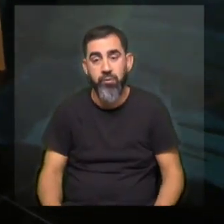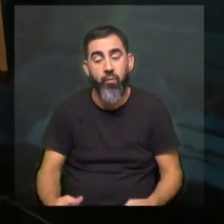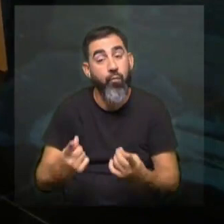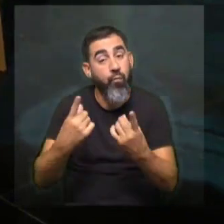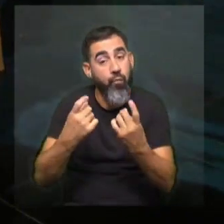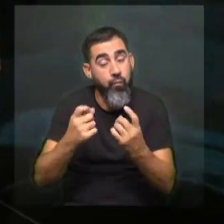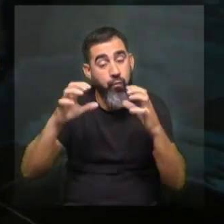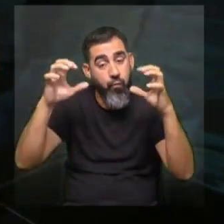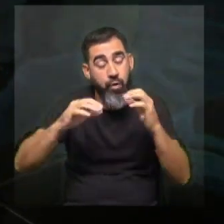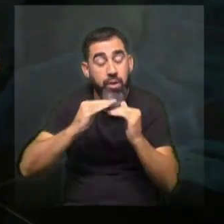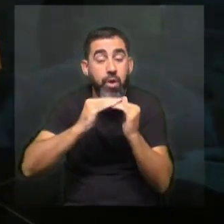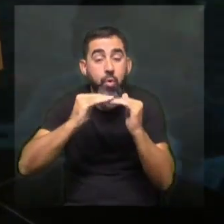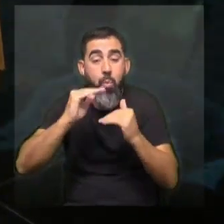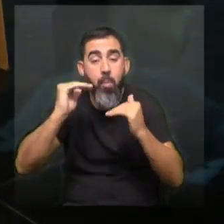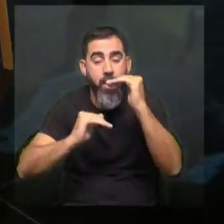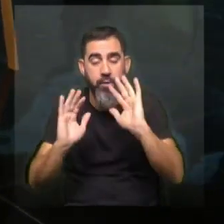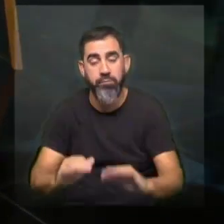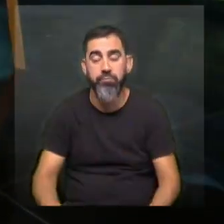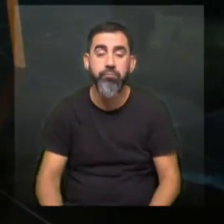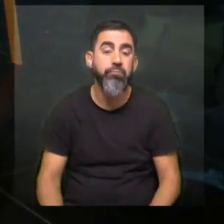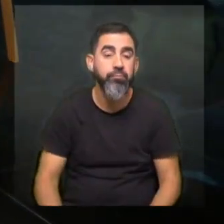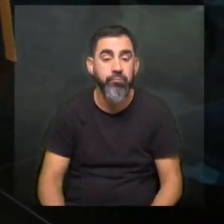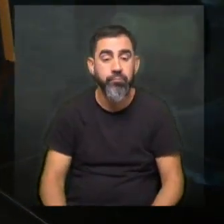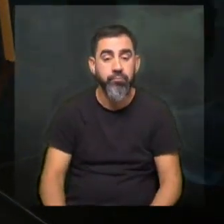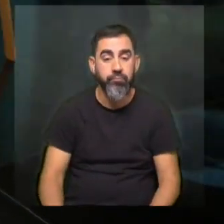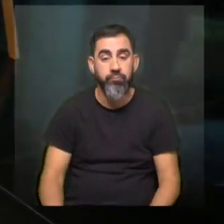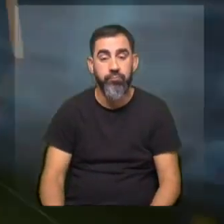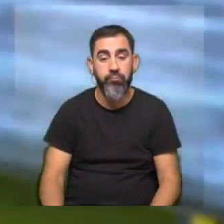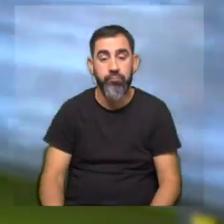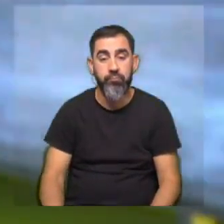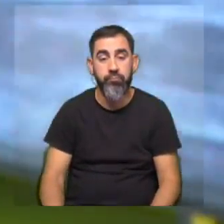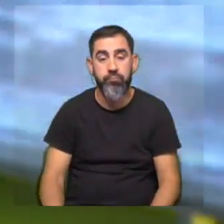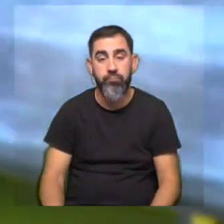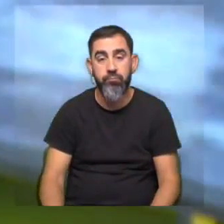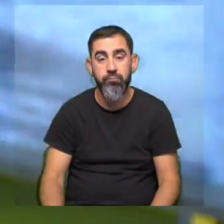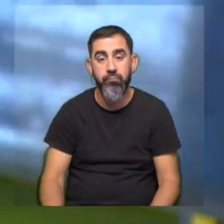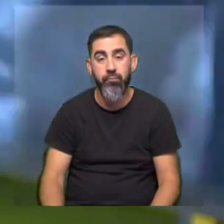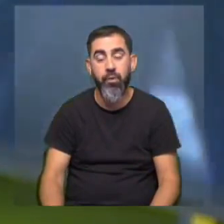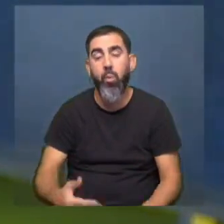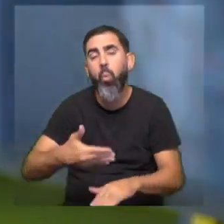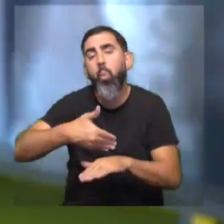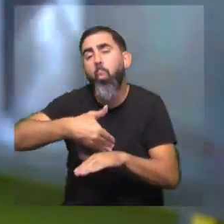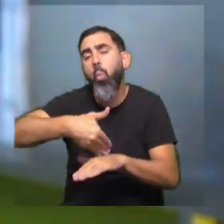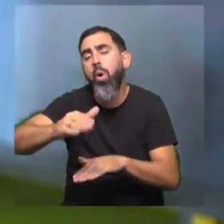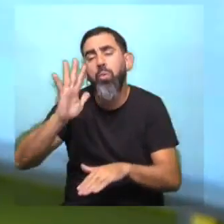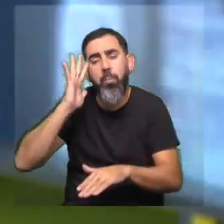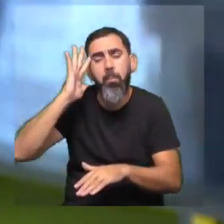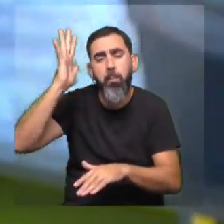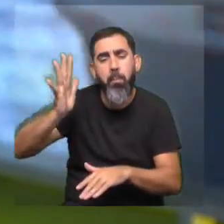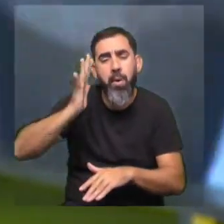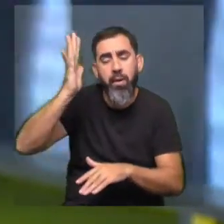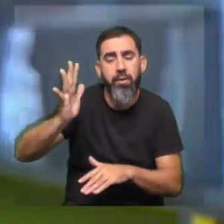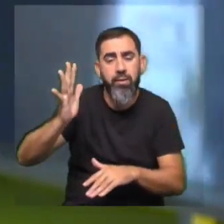de lo normal de lo que tendría que llover para esa época del año. Y termino con la pregunta con la que empecé. ¿Cuándo estiman ustedes, y dentro